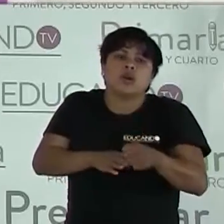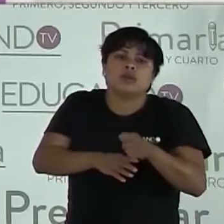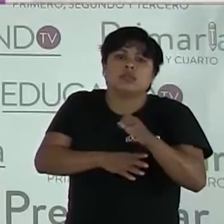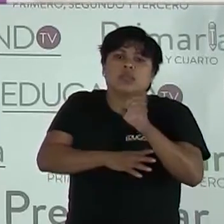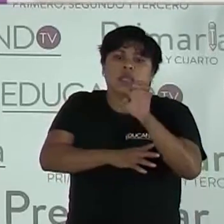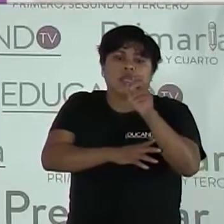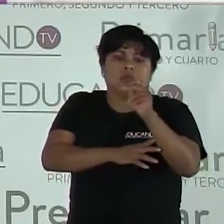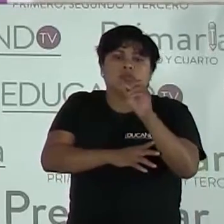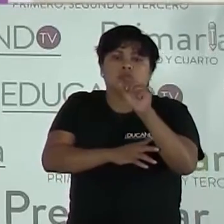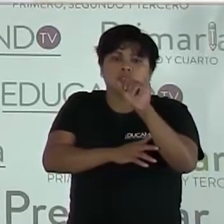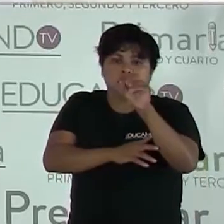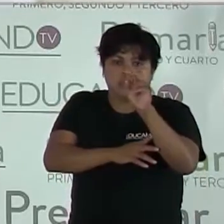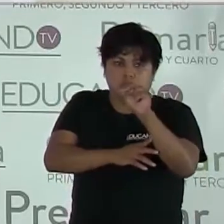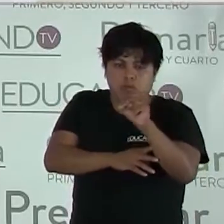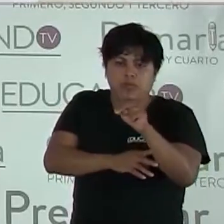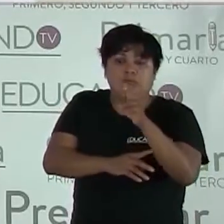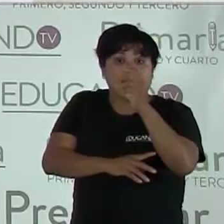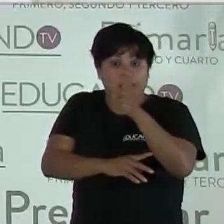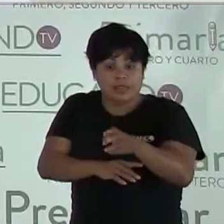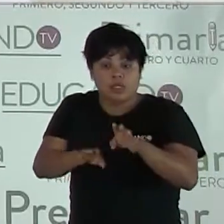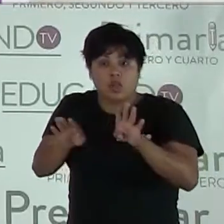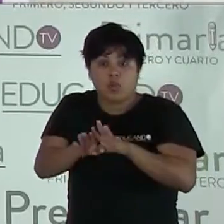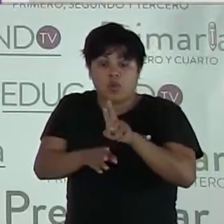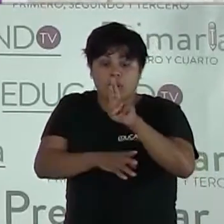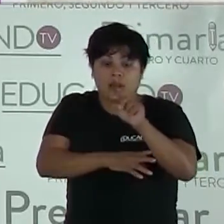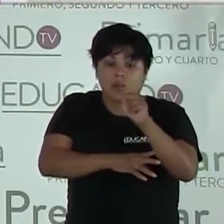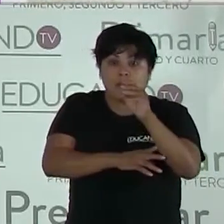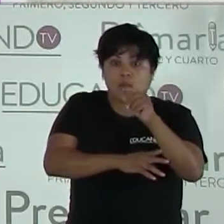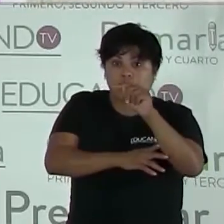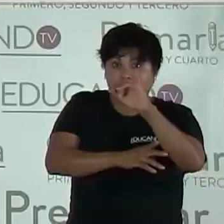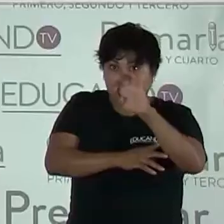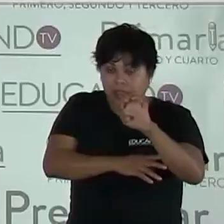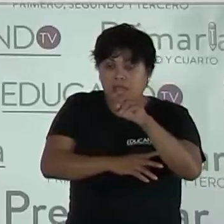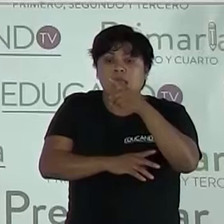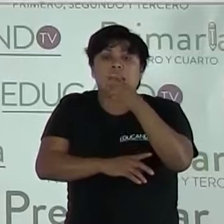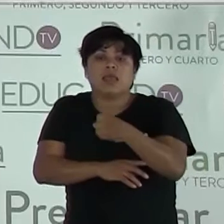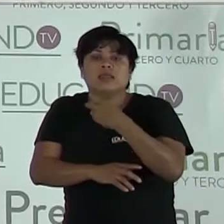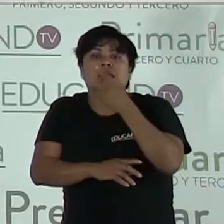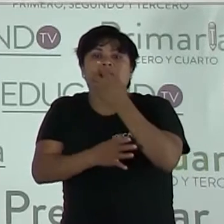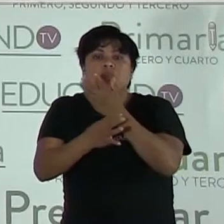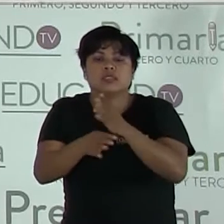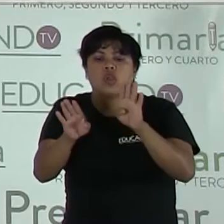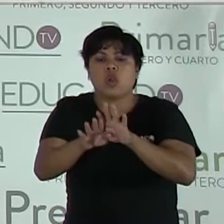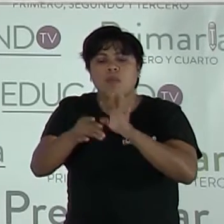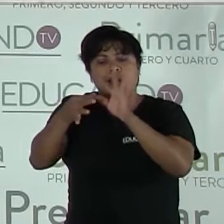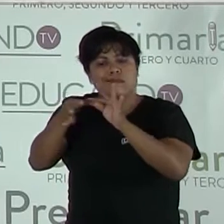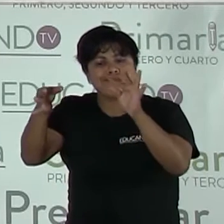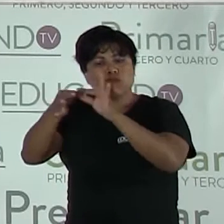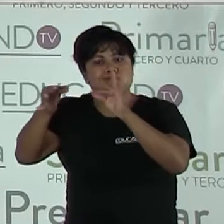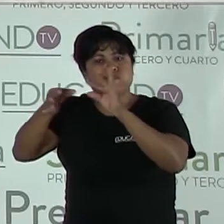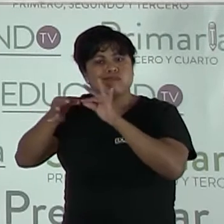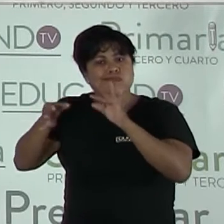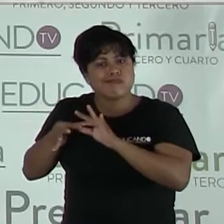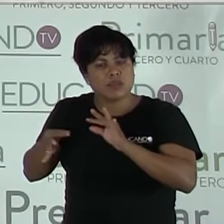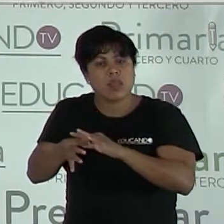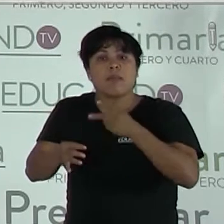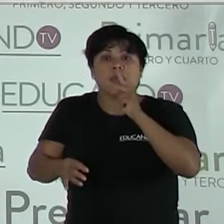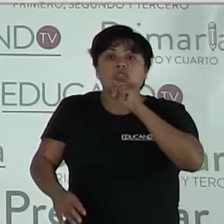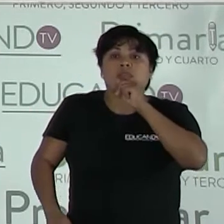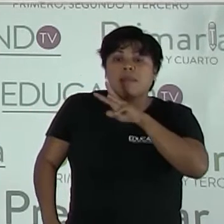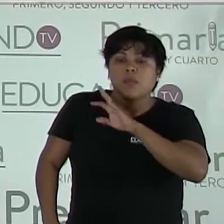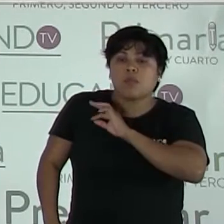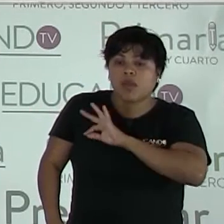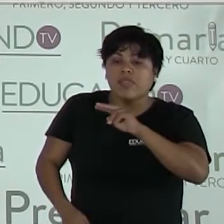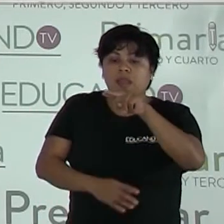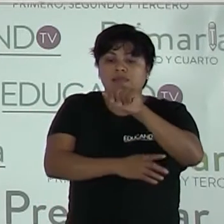forma expositiva. En esta parte del reportaje nos describen, pero también nos pueden